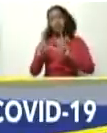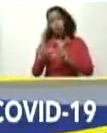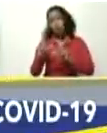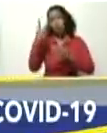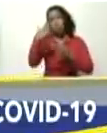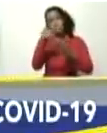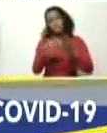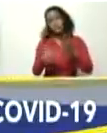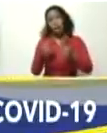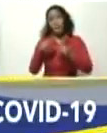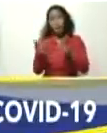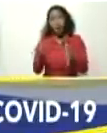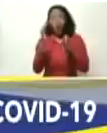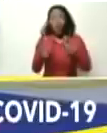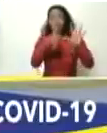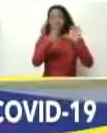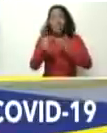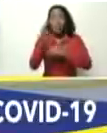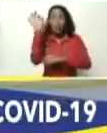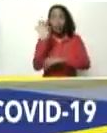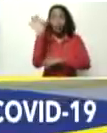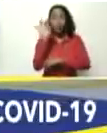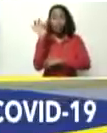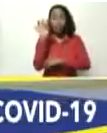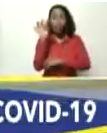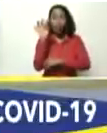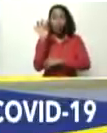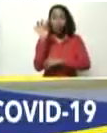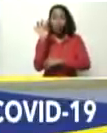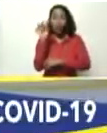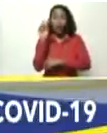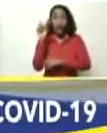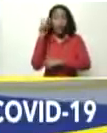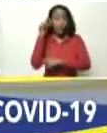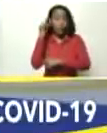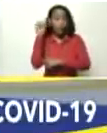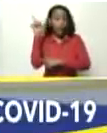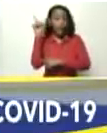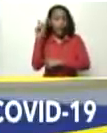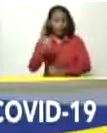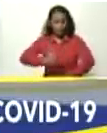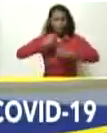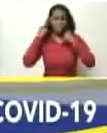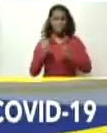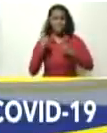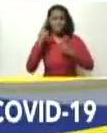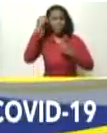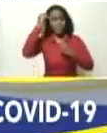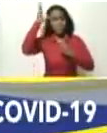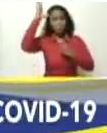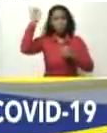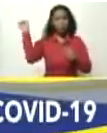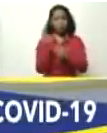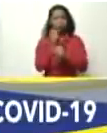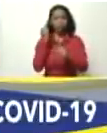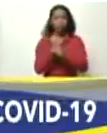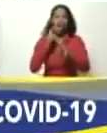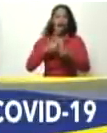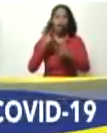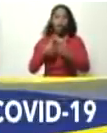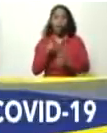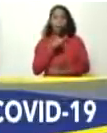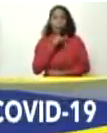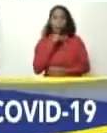Pero como ganó con el 60%, esta mujer llena de guáramo y capacidad de trabajo, entonces